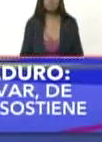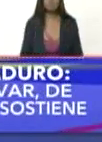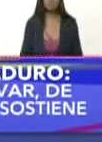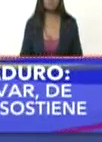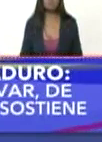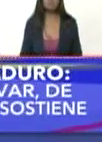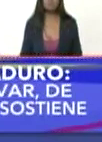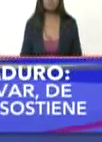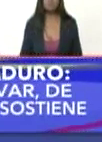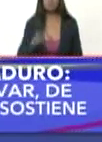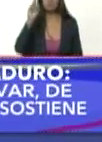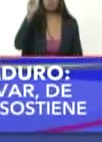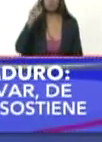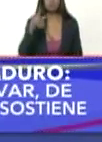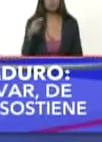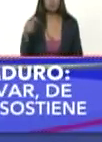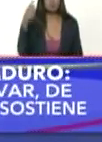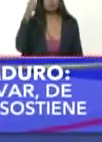todos los días